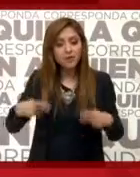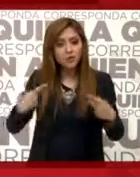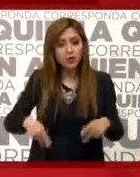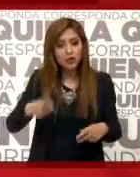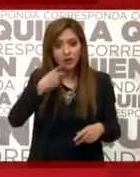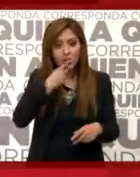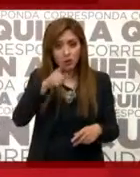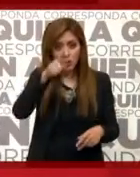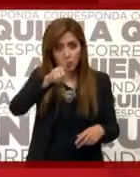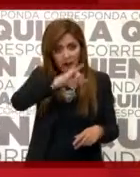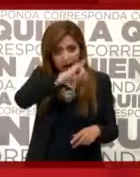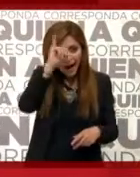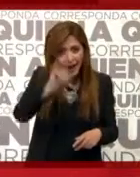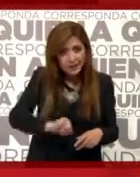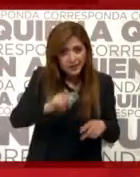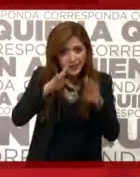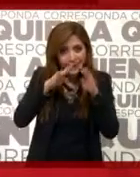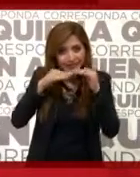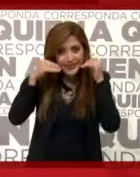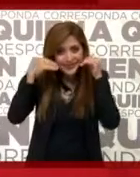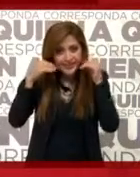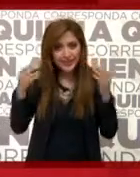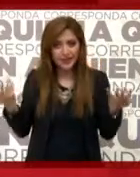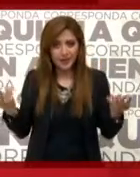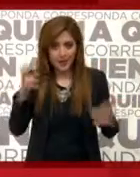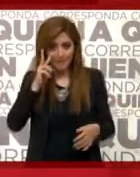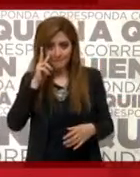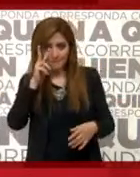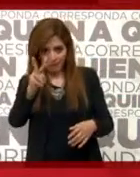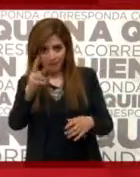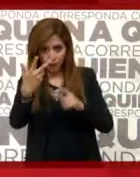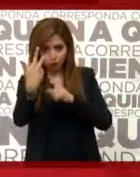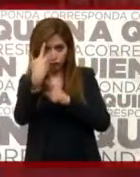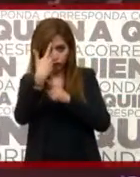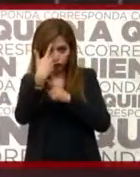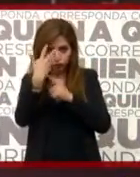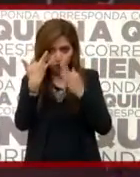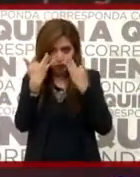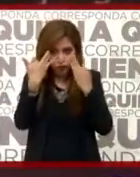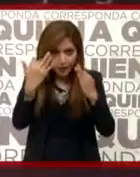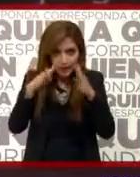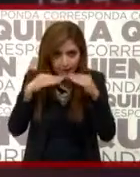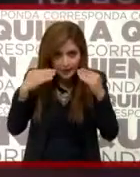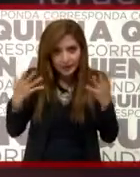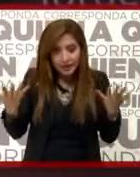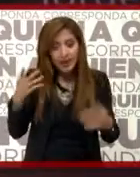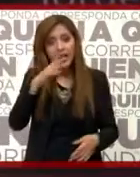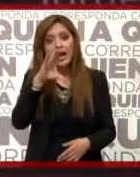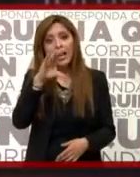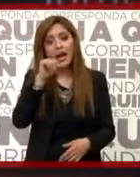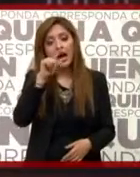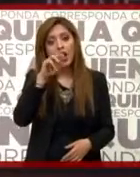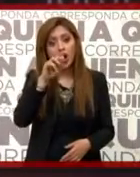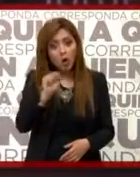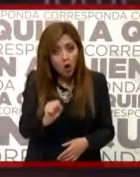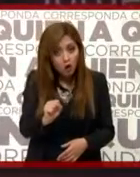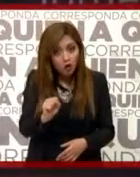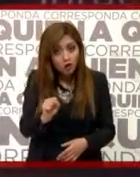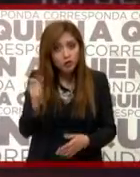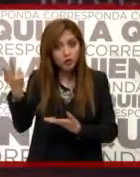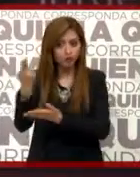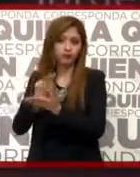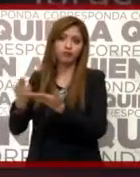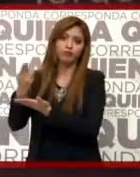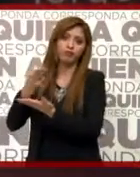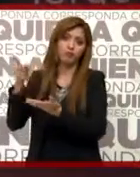¿y usted nunca se ríe? Háganle un close-up para esta fotografía, como que nunca me río. Y gracias a Carlos Cuevas por el diseño. Sí, sí me río,